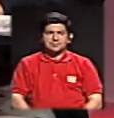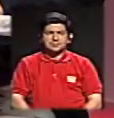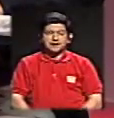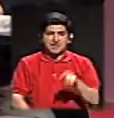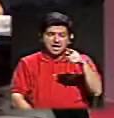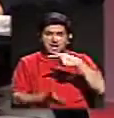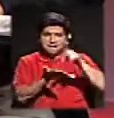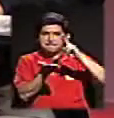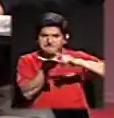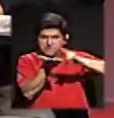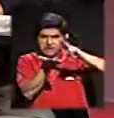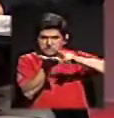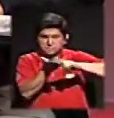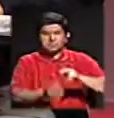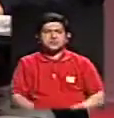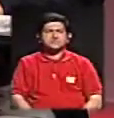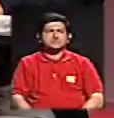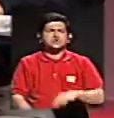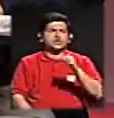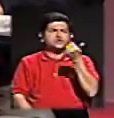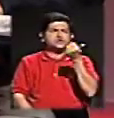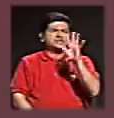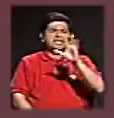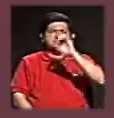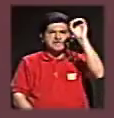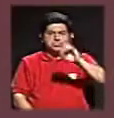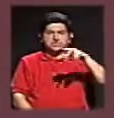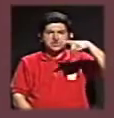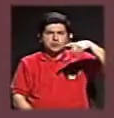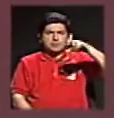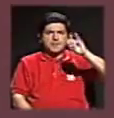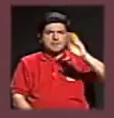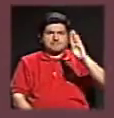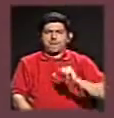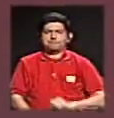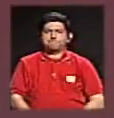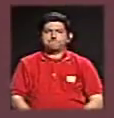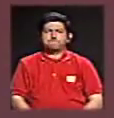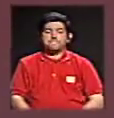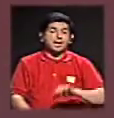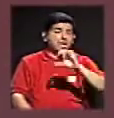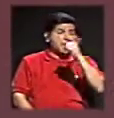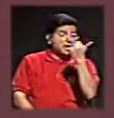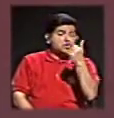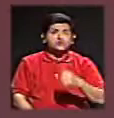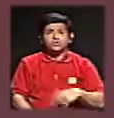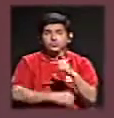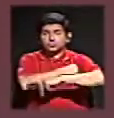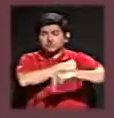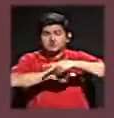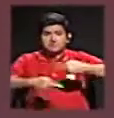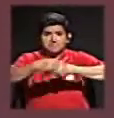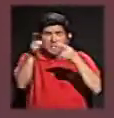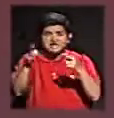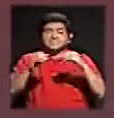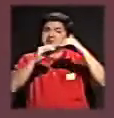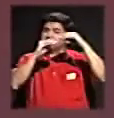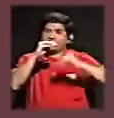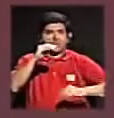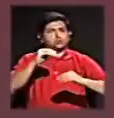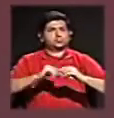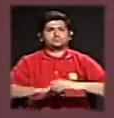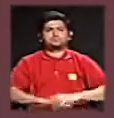carga tributarias alrededor del 15% del Producto Interno Bruto. En el resto de la región son